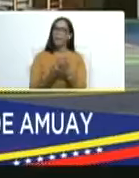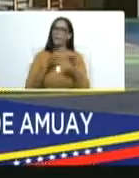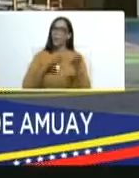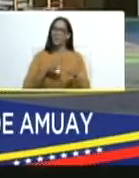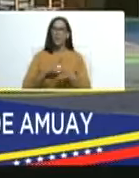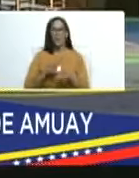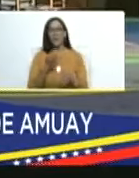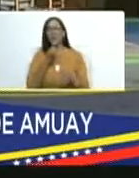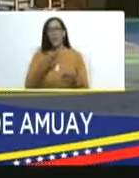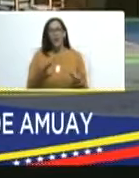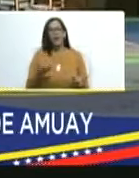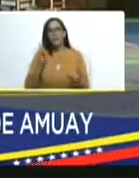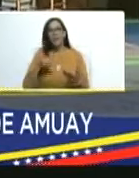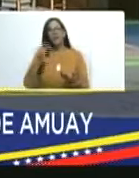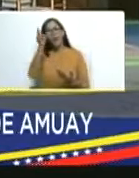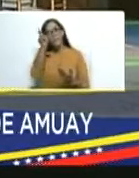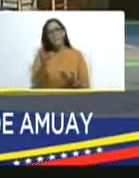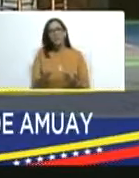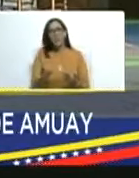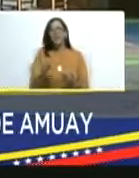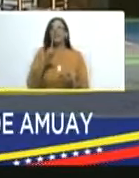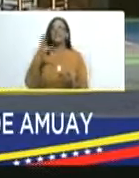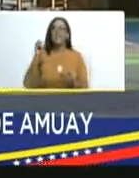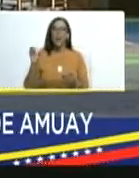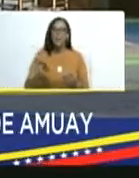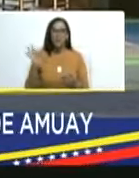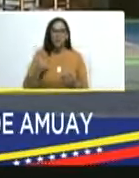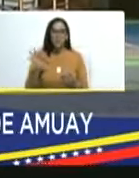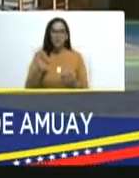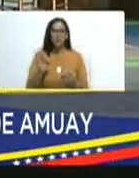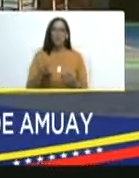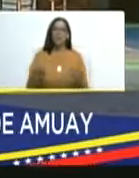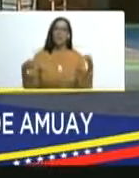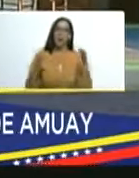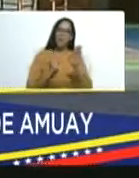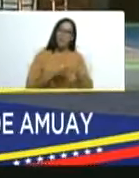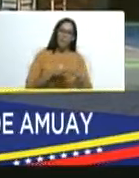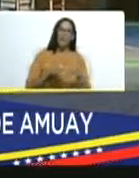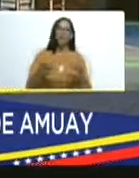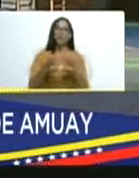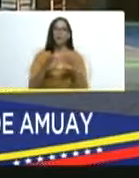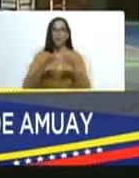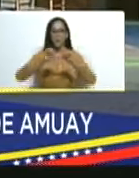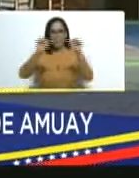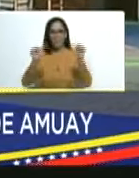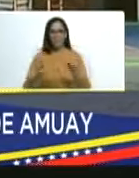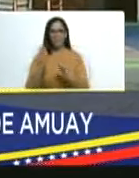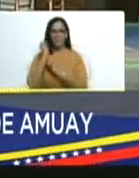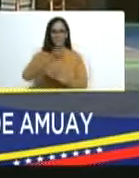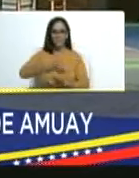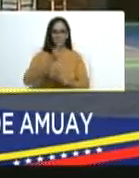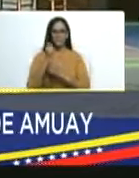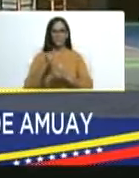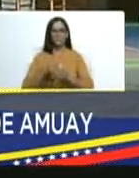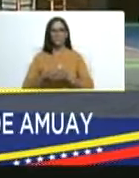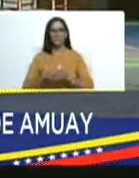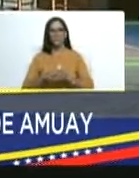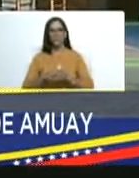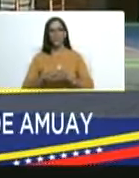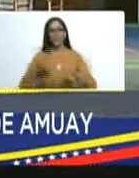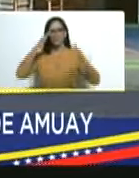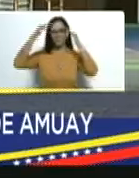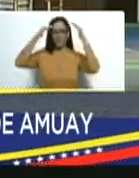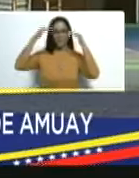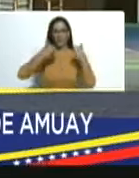porque bueno, también es una persona 100% con el sector pesquero artesanal. Adelante, Víctor. Un saludo,